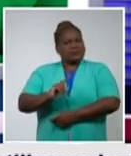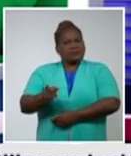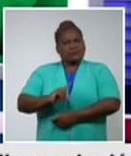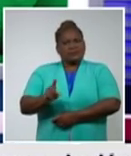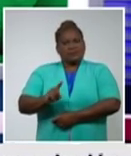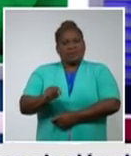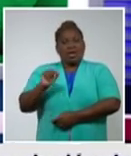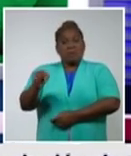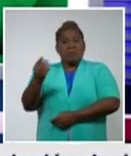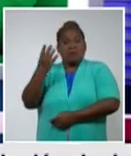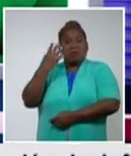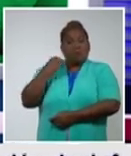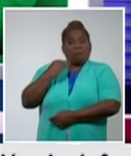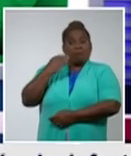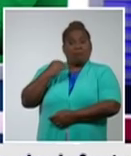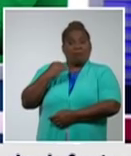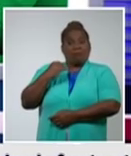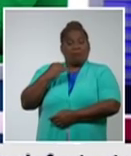de un país